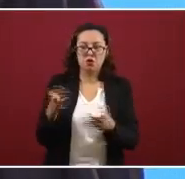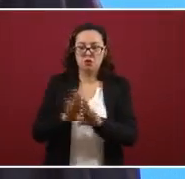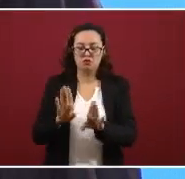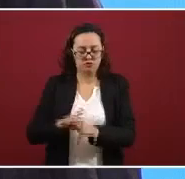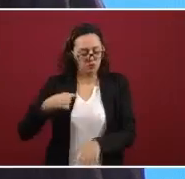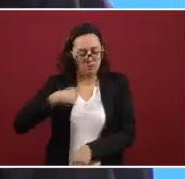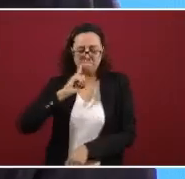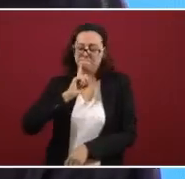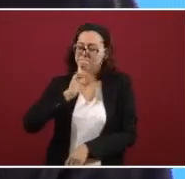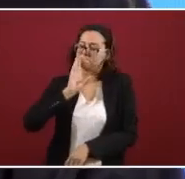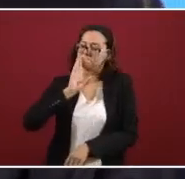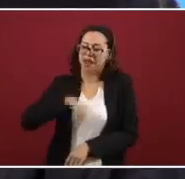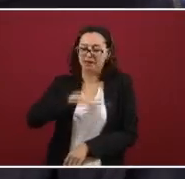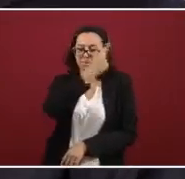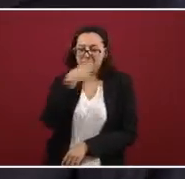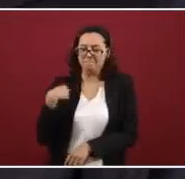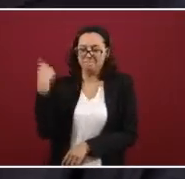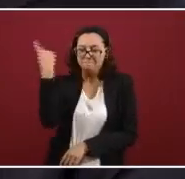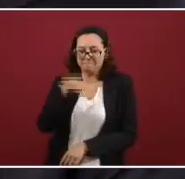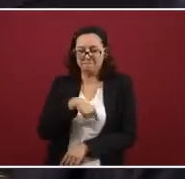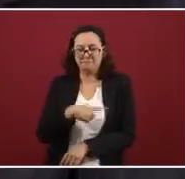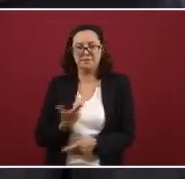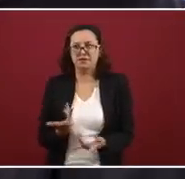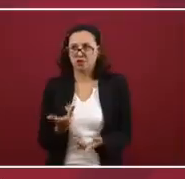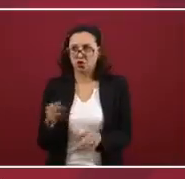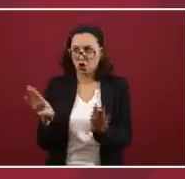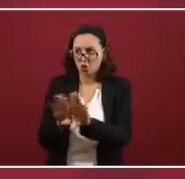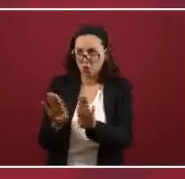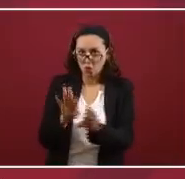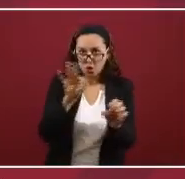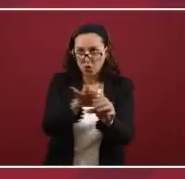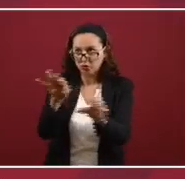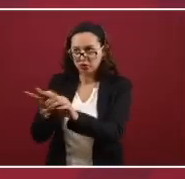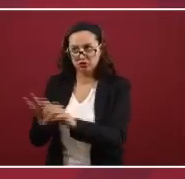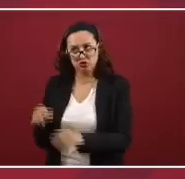tache. Ni cómo habían votado, pero